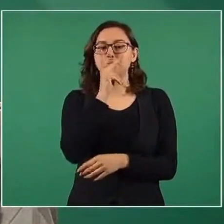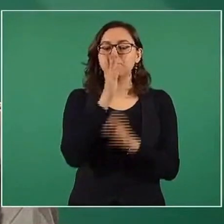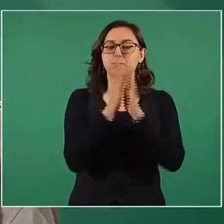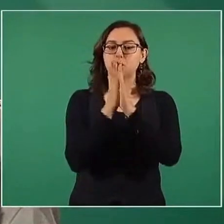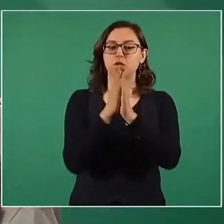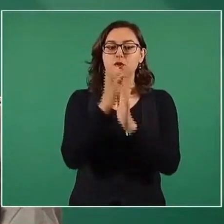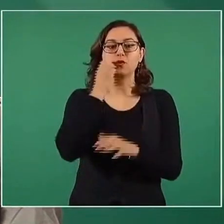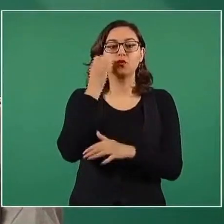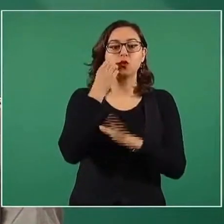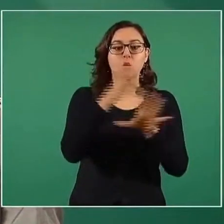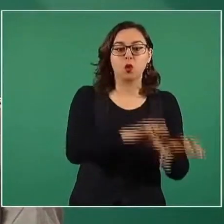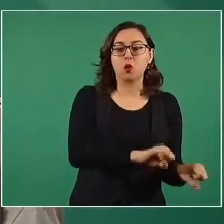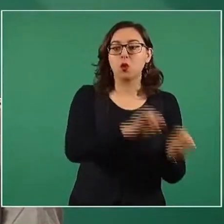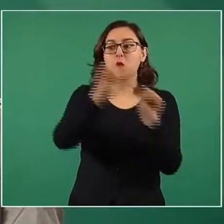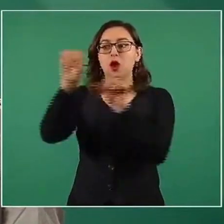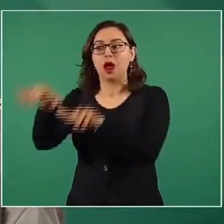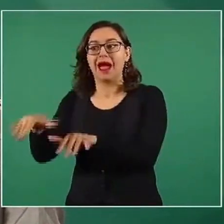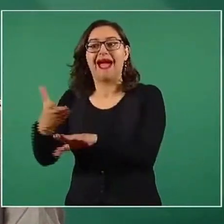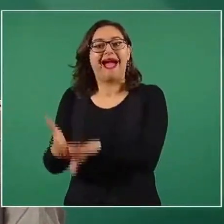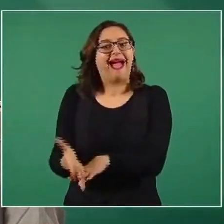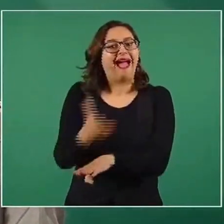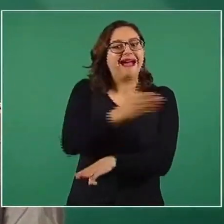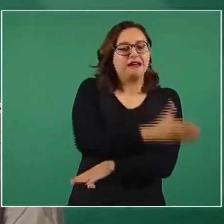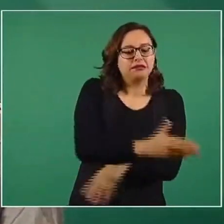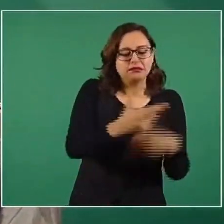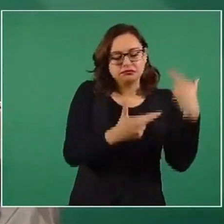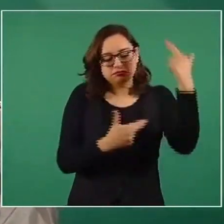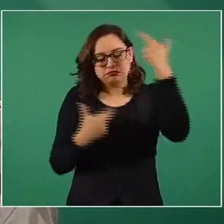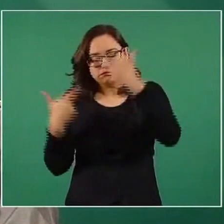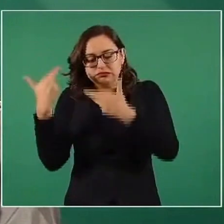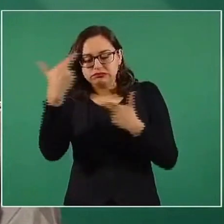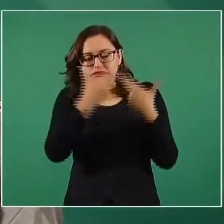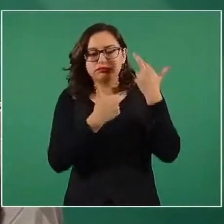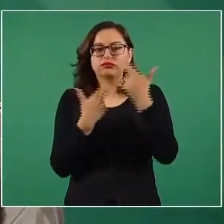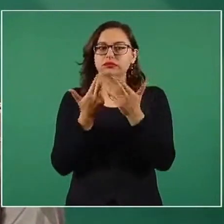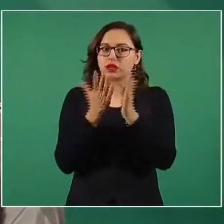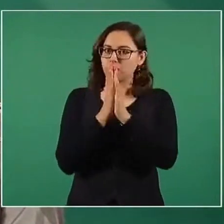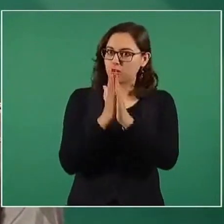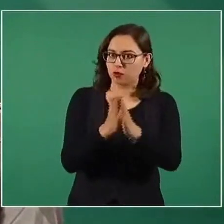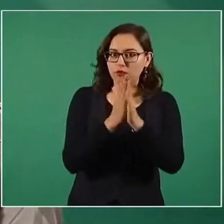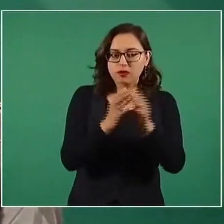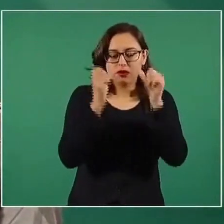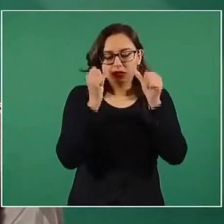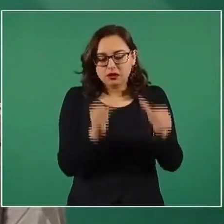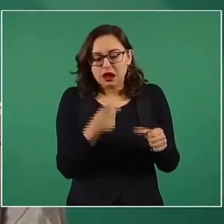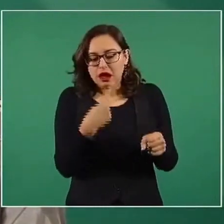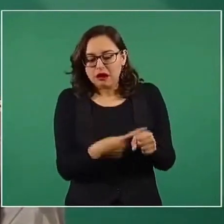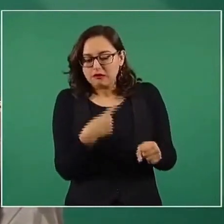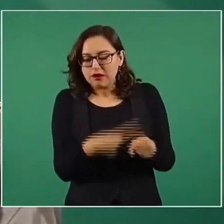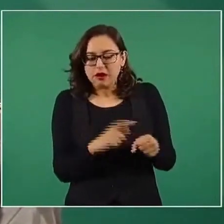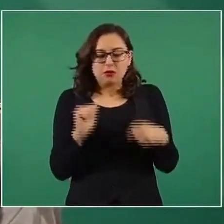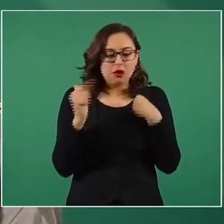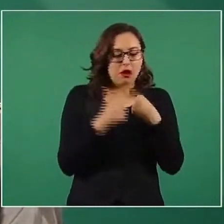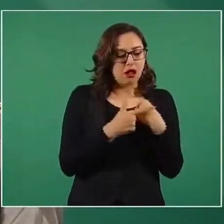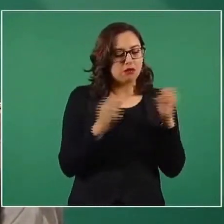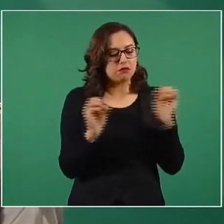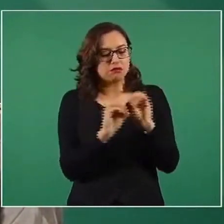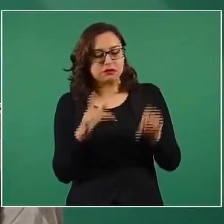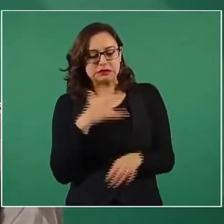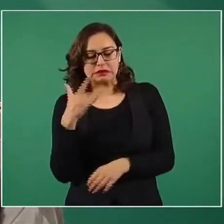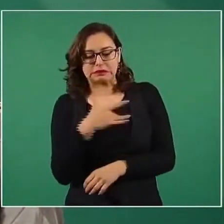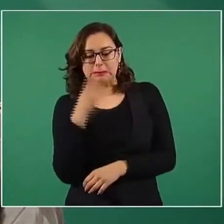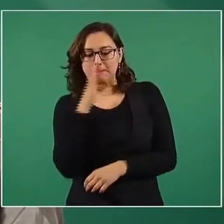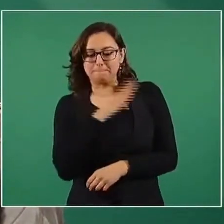la escuela, tuvieran la atención de apoyarnos en checar que ningún niño o sus hijos tuviera algún